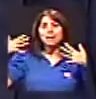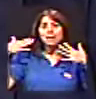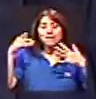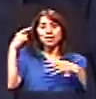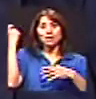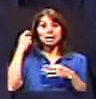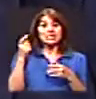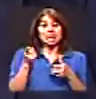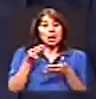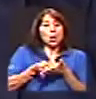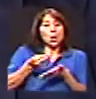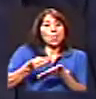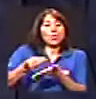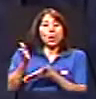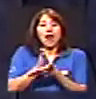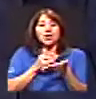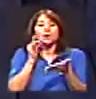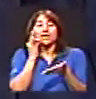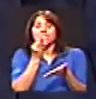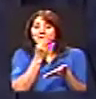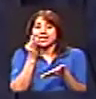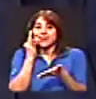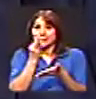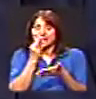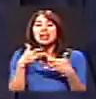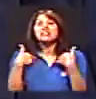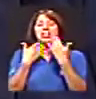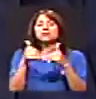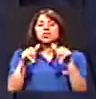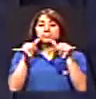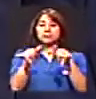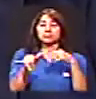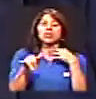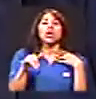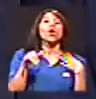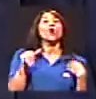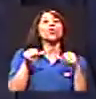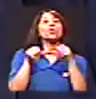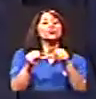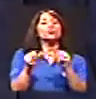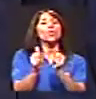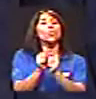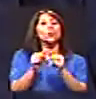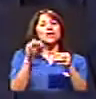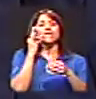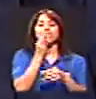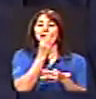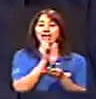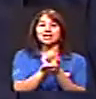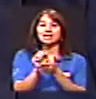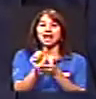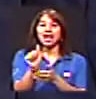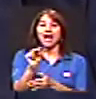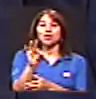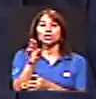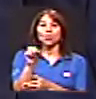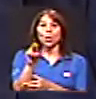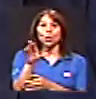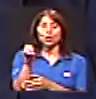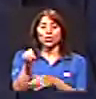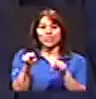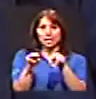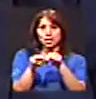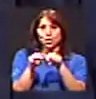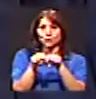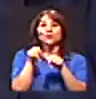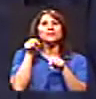y luego finalmente se quedó con una finquita en San Antonio de Nicoya, y ahí montó un negocio, un bar, restaurante.